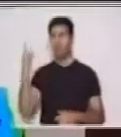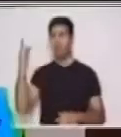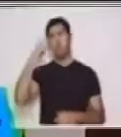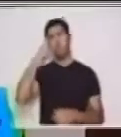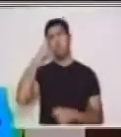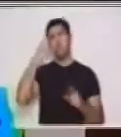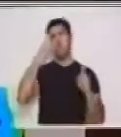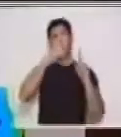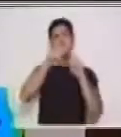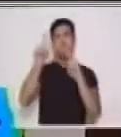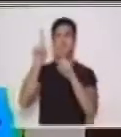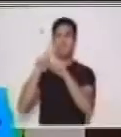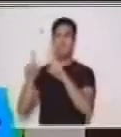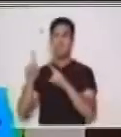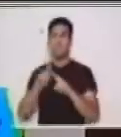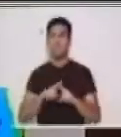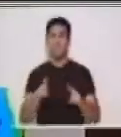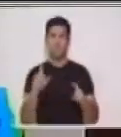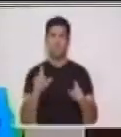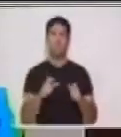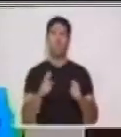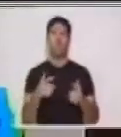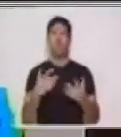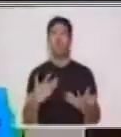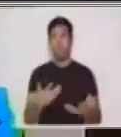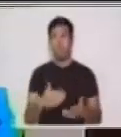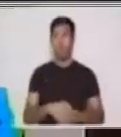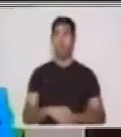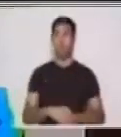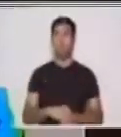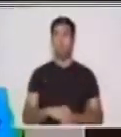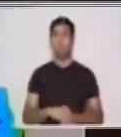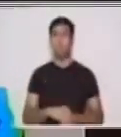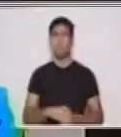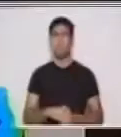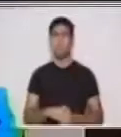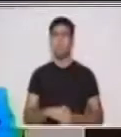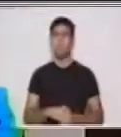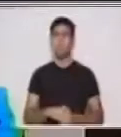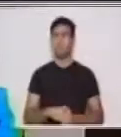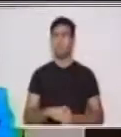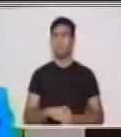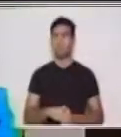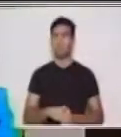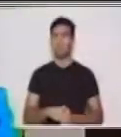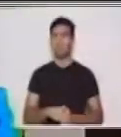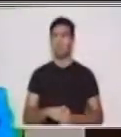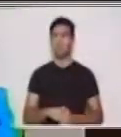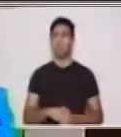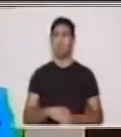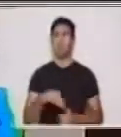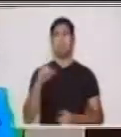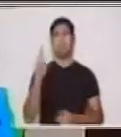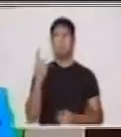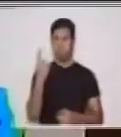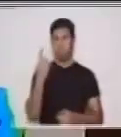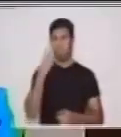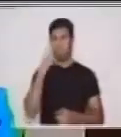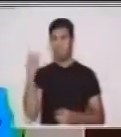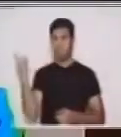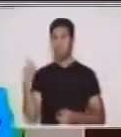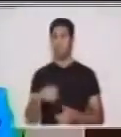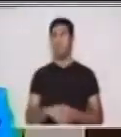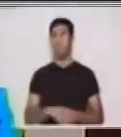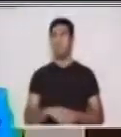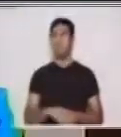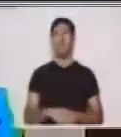Posiblemente sean los mismos que tengas tú en casa en cuanto a la duda de algunos temas. Bueno, lo primero que dice la niña, hay 6 caras